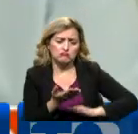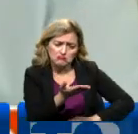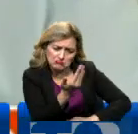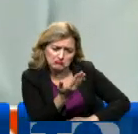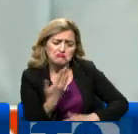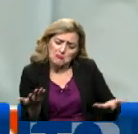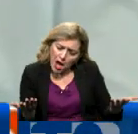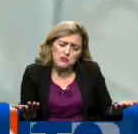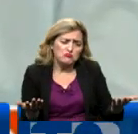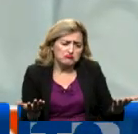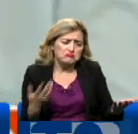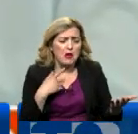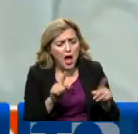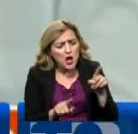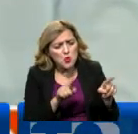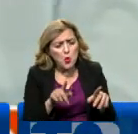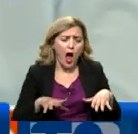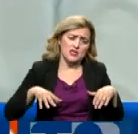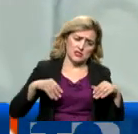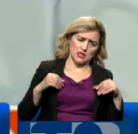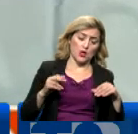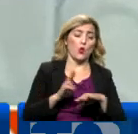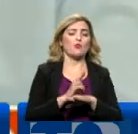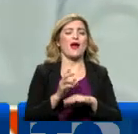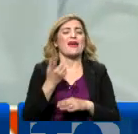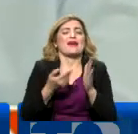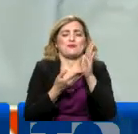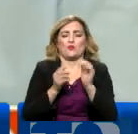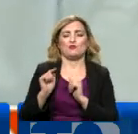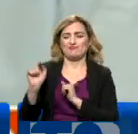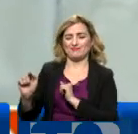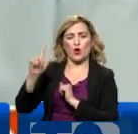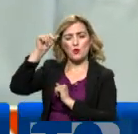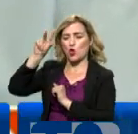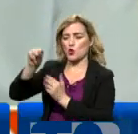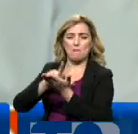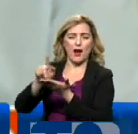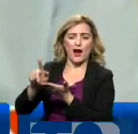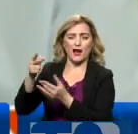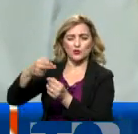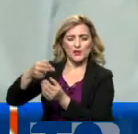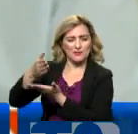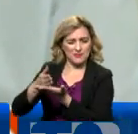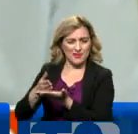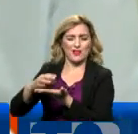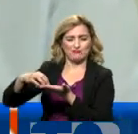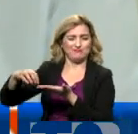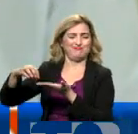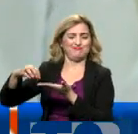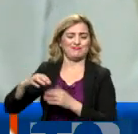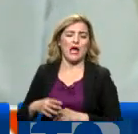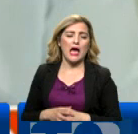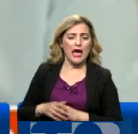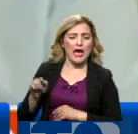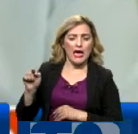dispuestos a ceder muchísimos espacios, a utilizar esos recursos para el desarrollo del campo, al cual desde hace largo rato no se